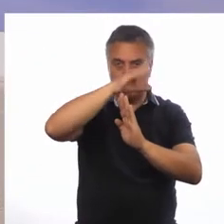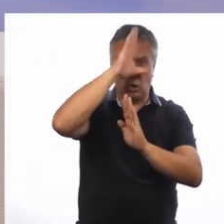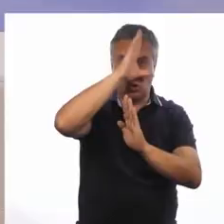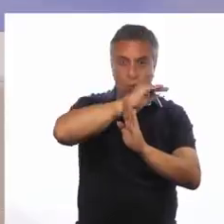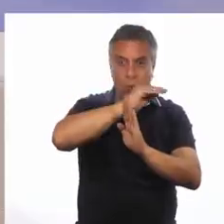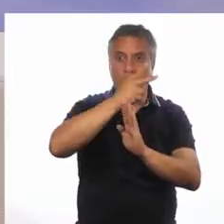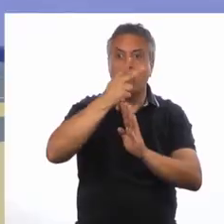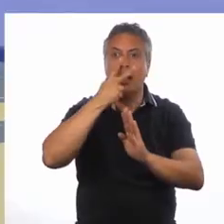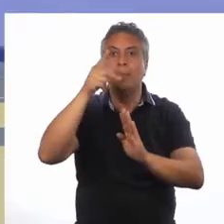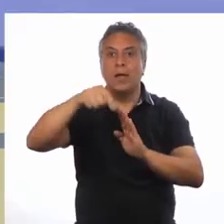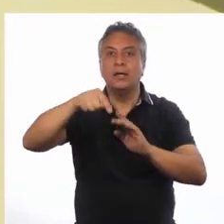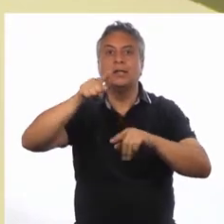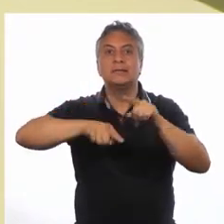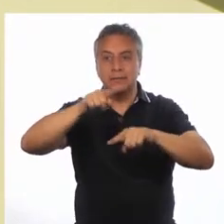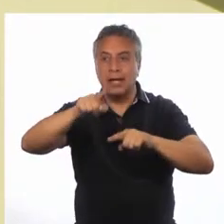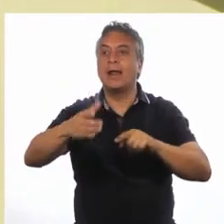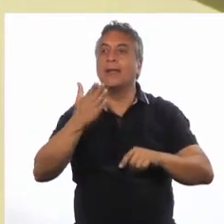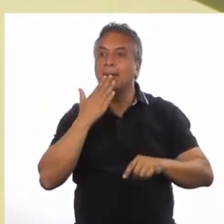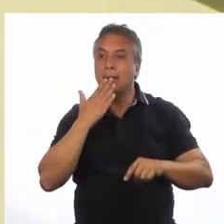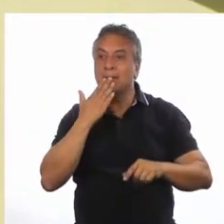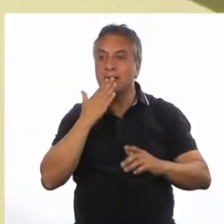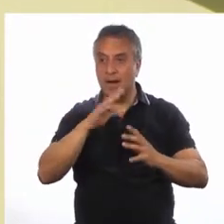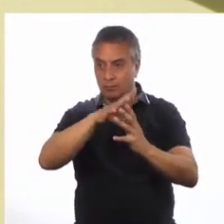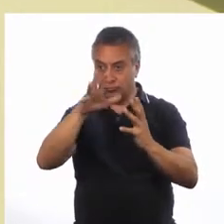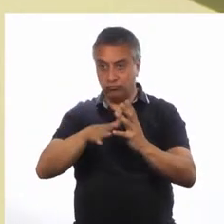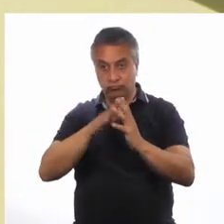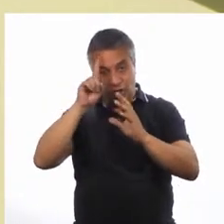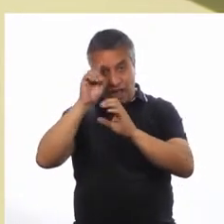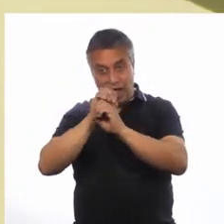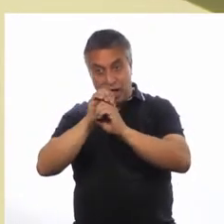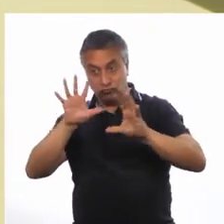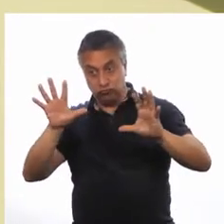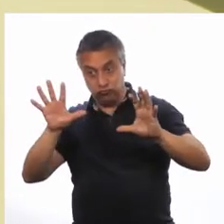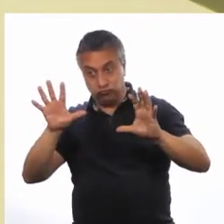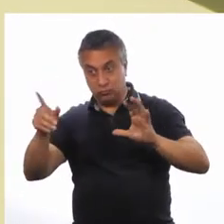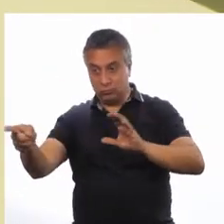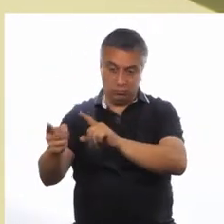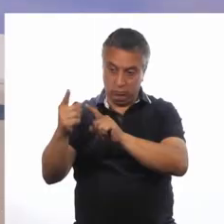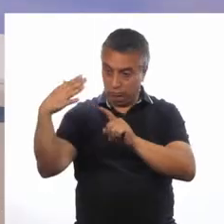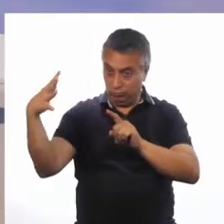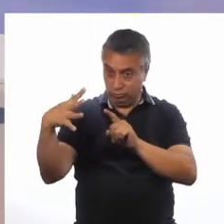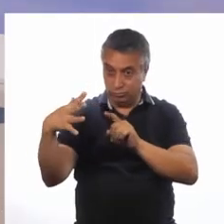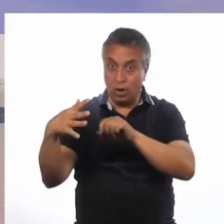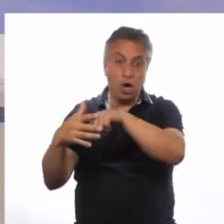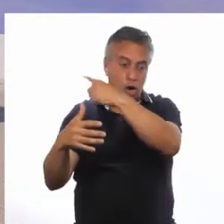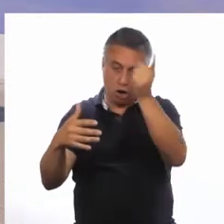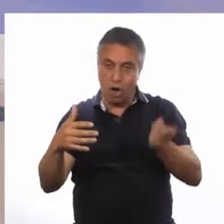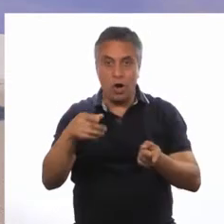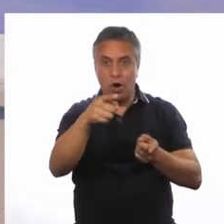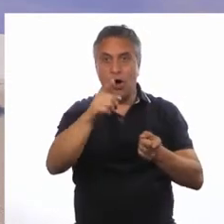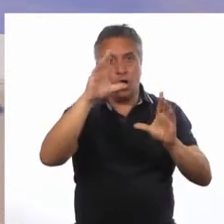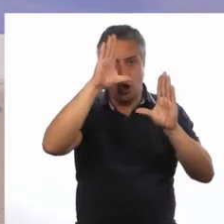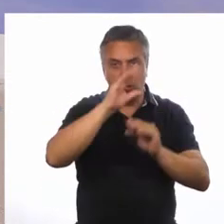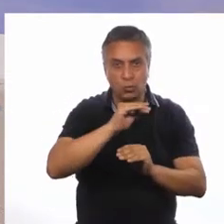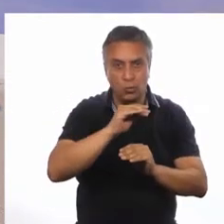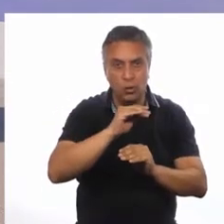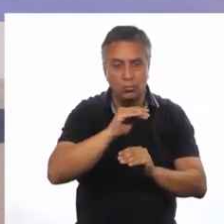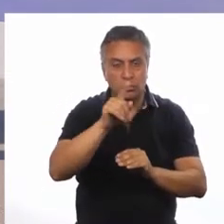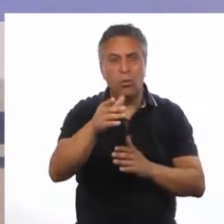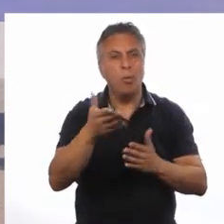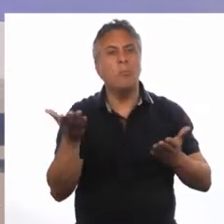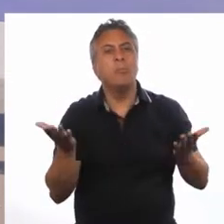a la Tierra. También tiene una cara iluminada y otra cara oscura. Entonces, ¿por qué vemos